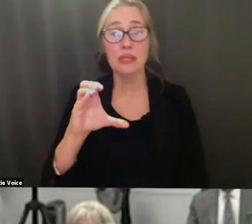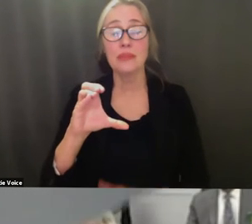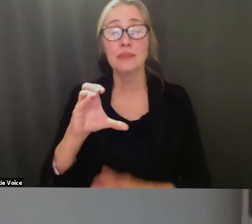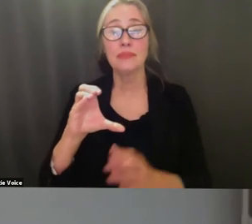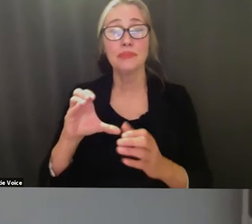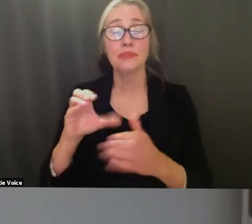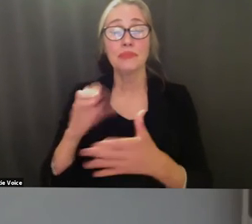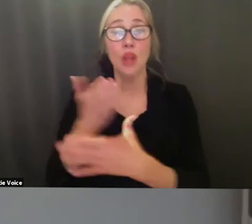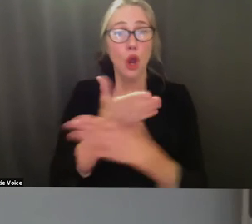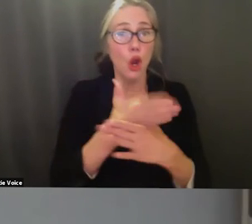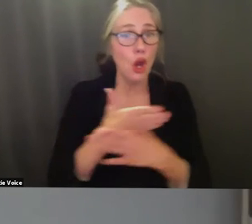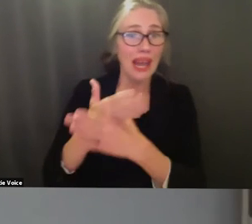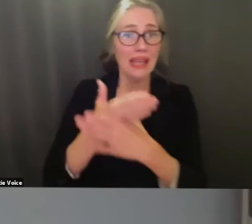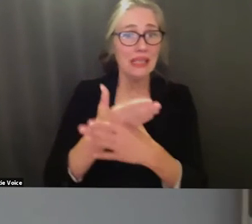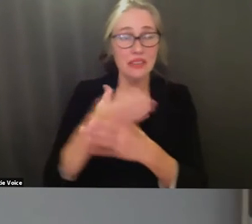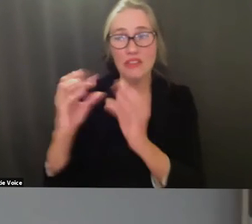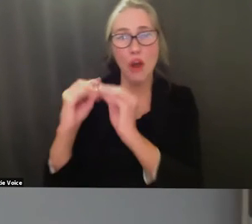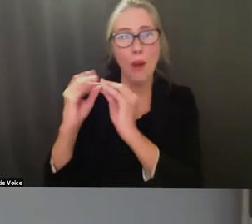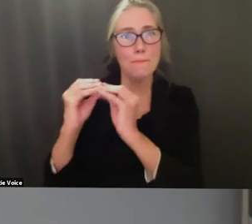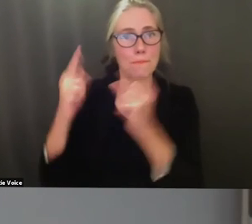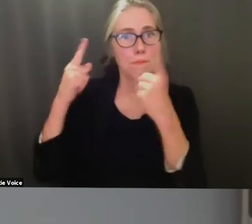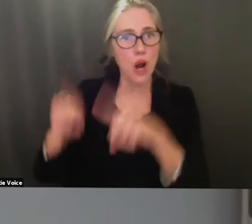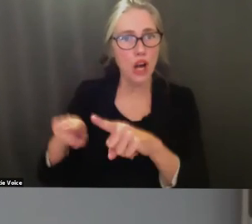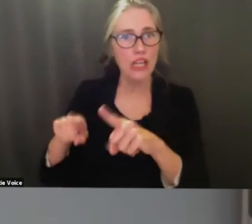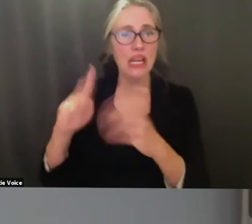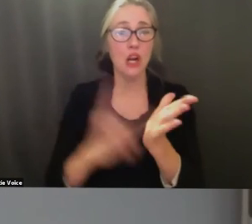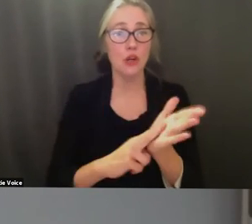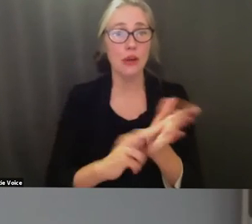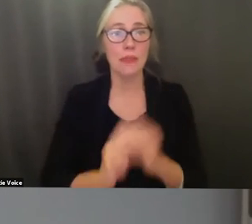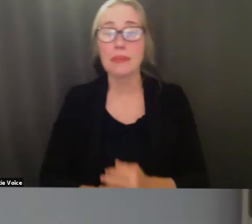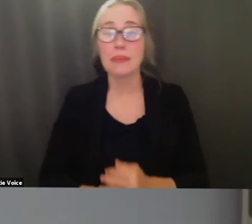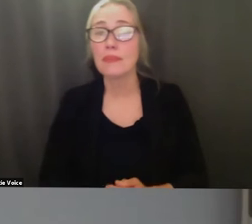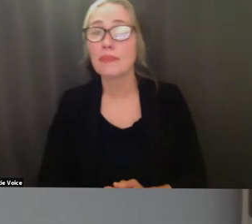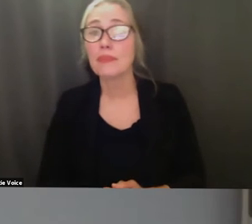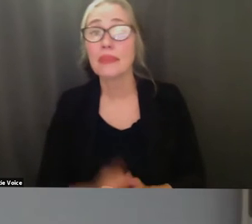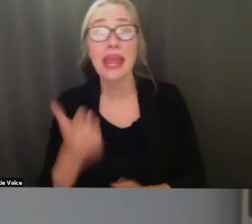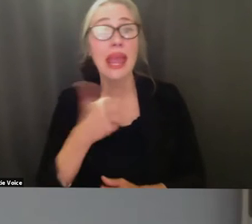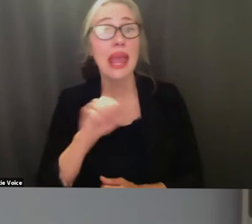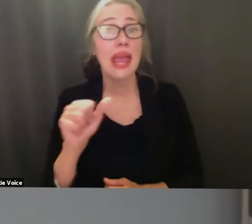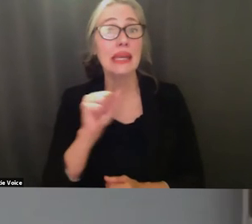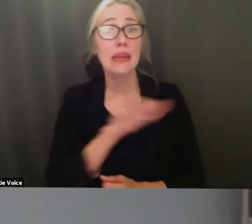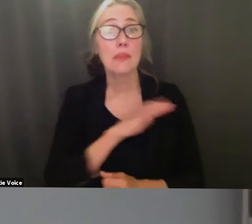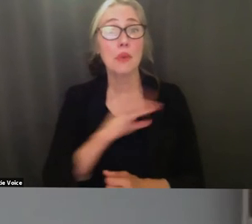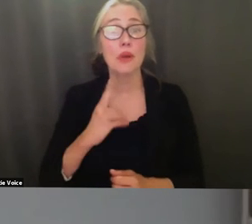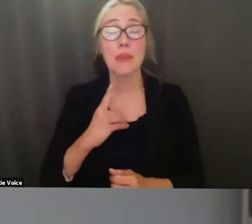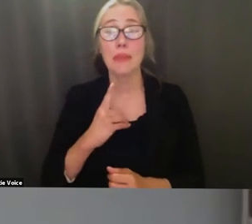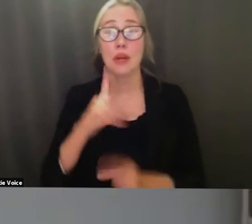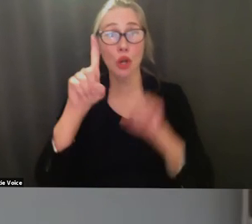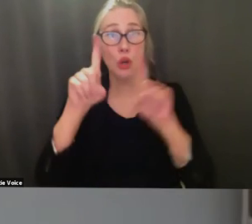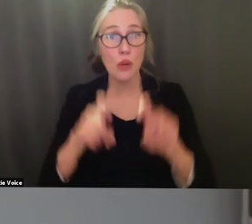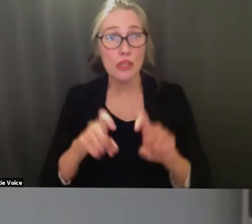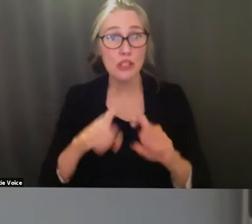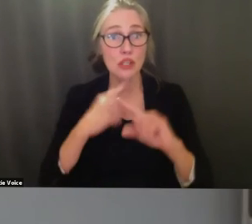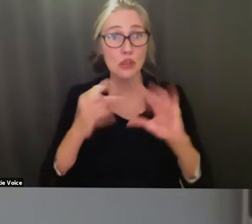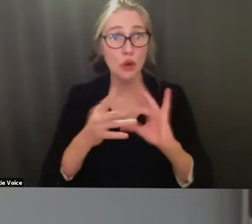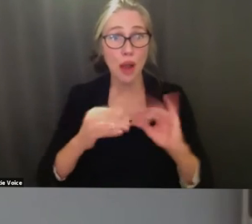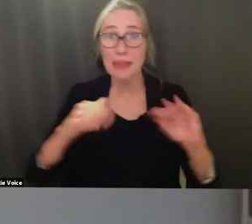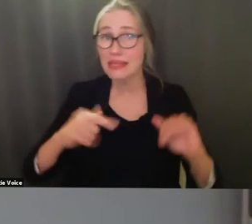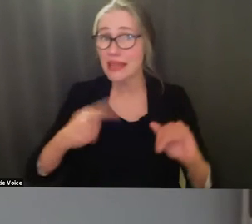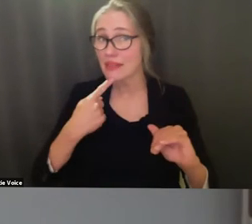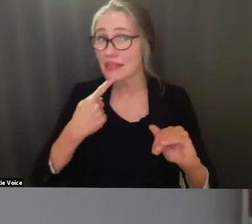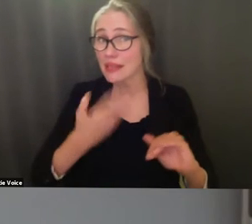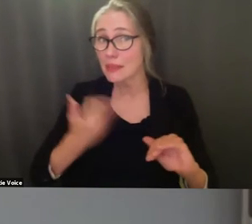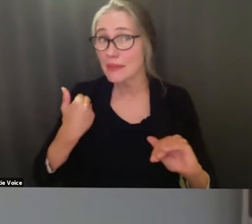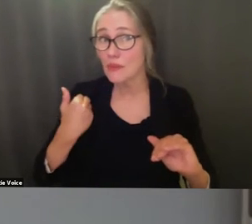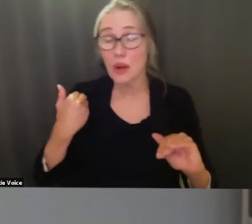comentarios públicos, así que miembros del consejo, ¿tienen preguntas o comentarios que no han sido atendidos con anterioridad? Solo quiero decir